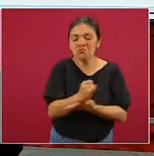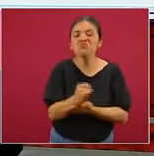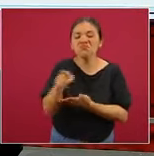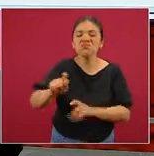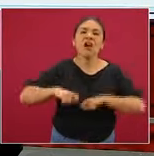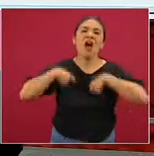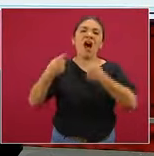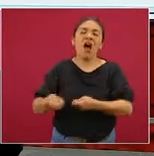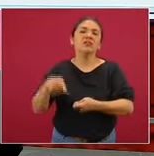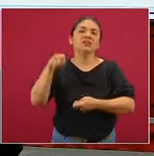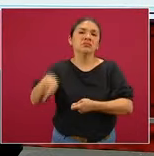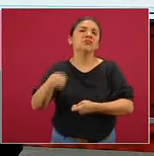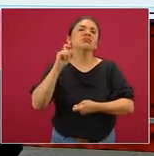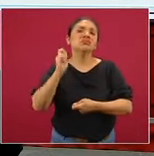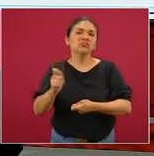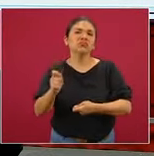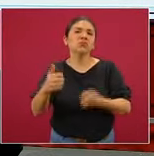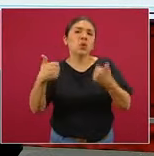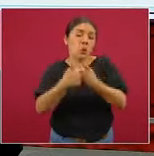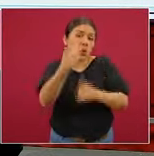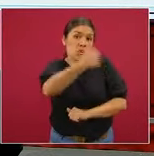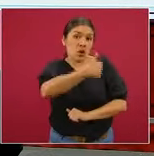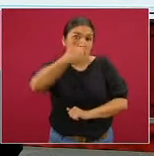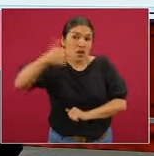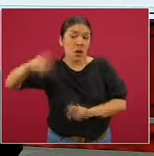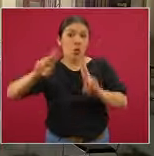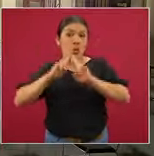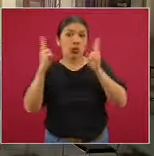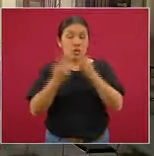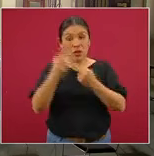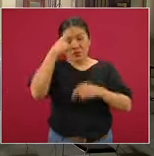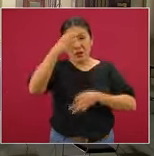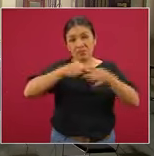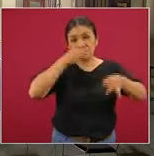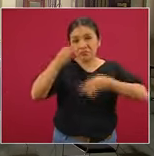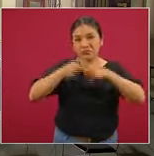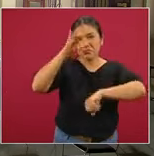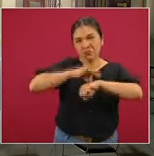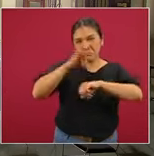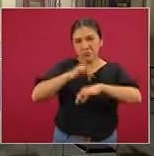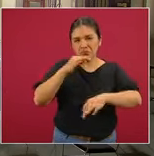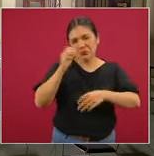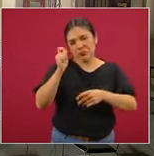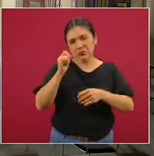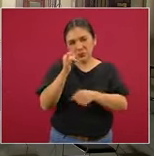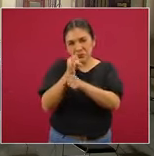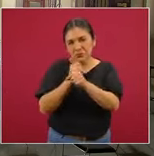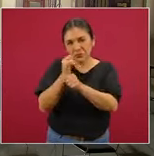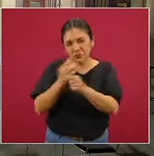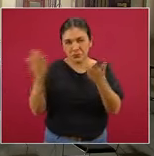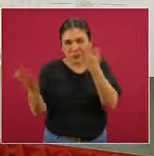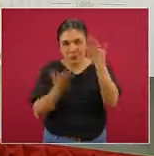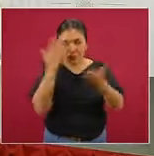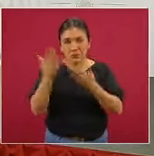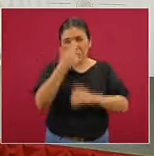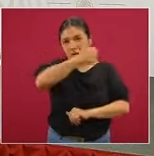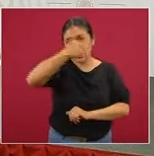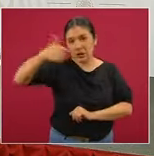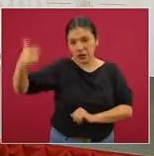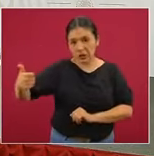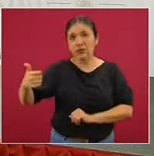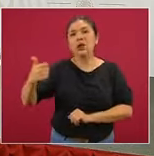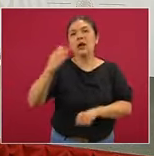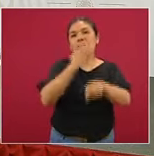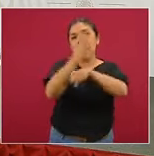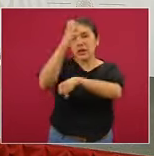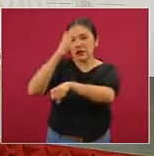asignar, y esto lo hace lógicamente cada una de las unidades que notificó y reportó estos casos en cada una de las jurisdicciones, en cada